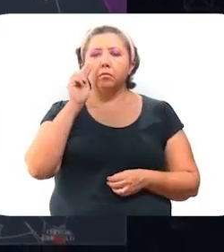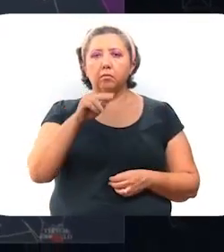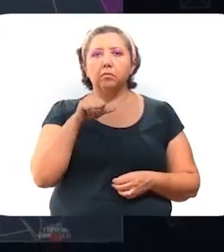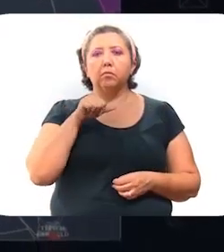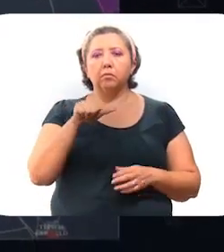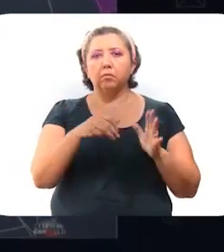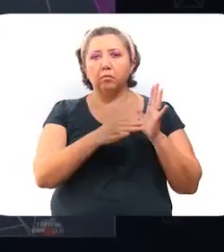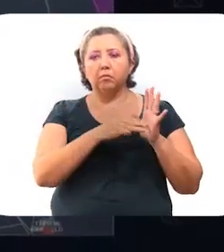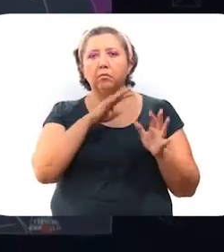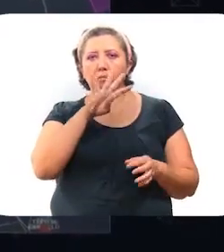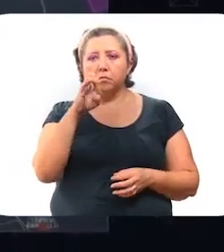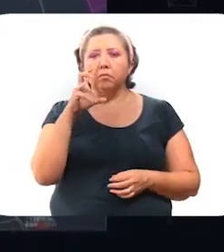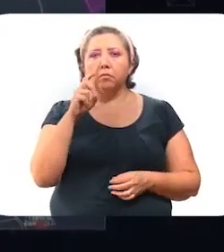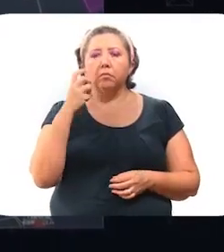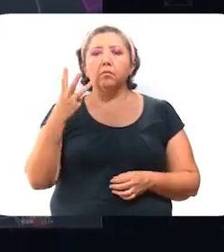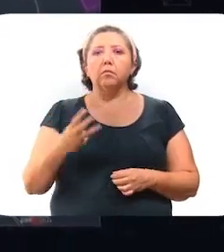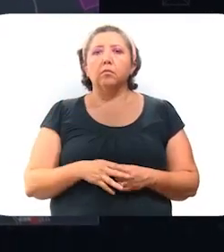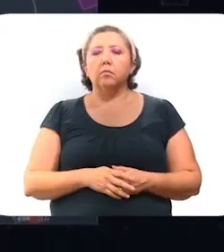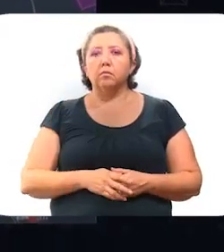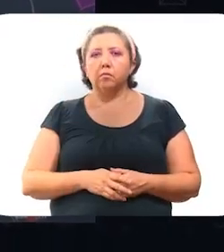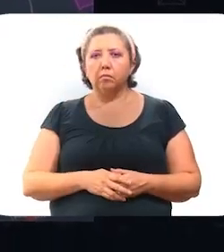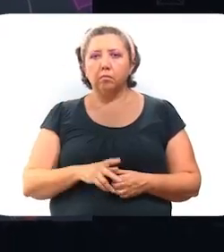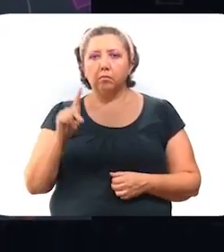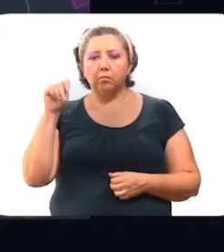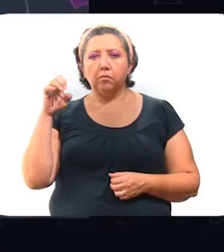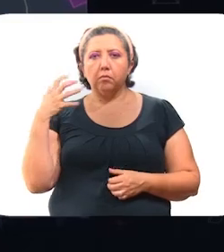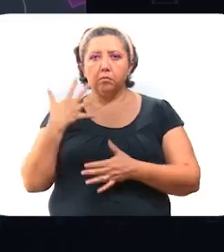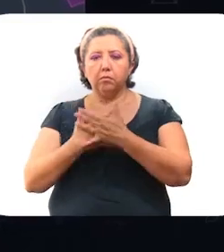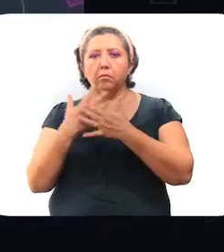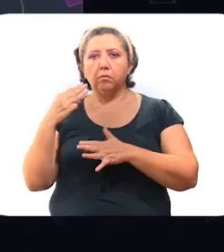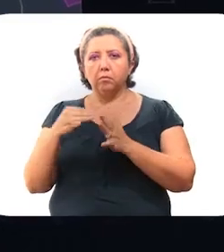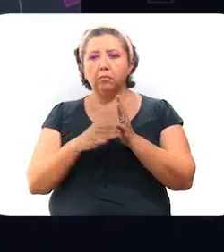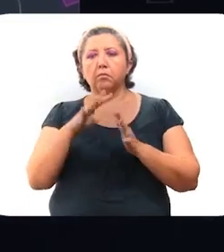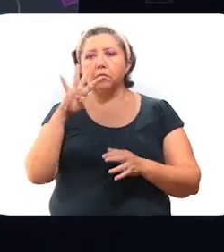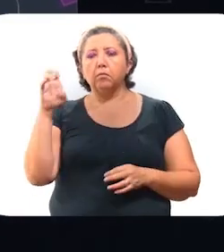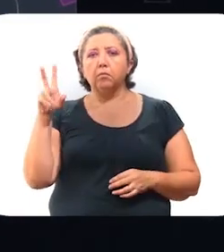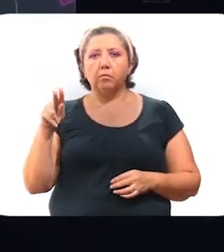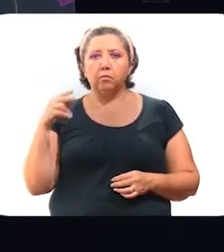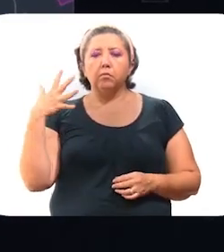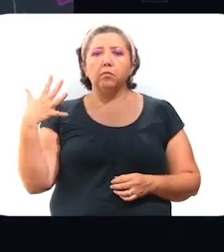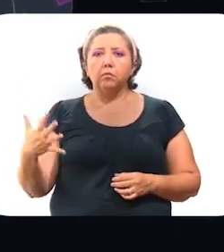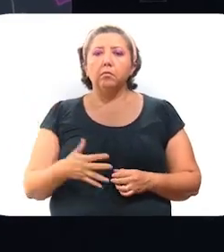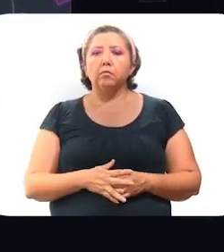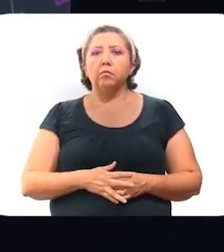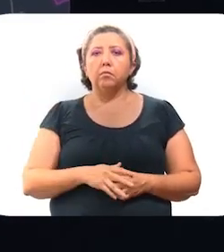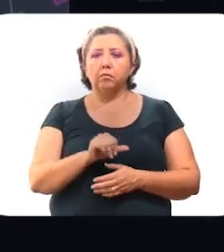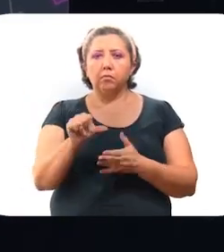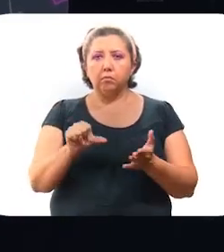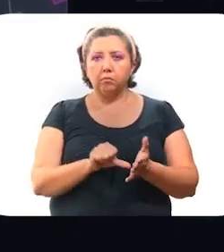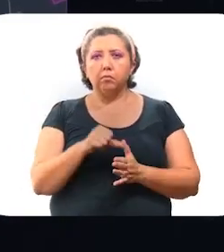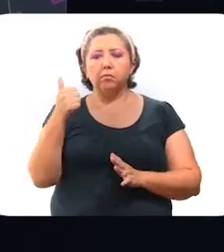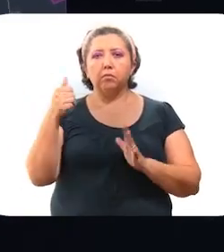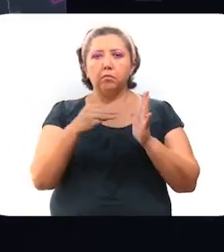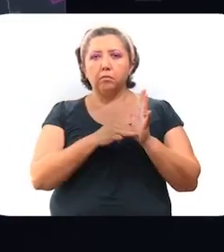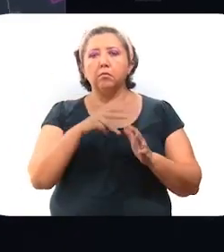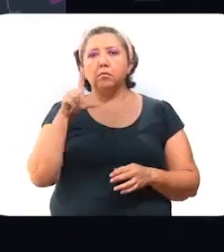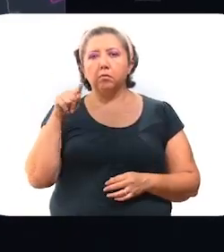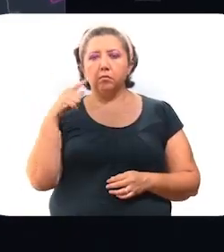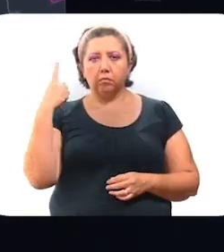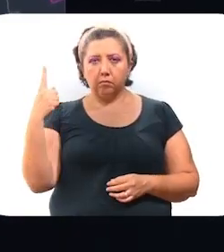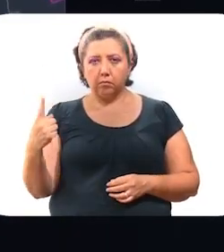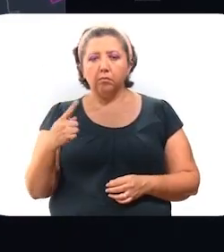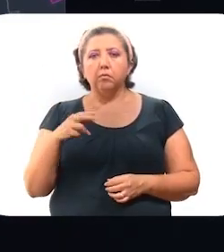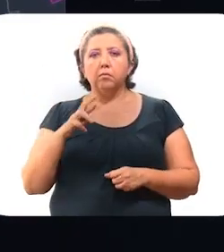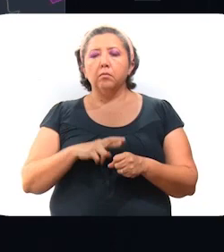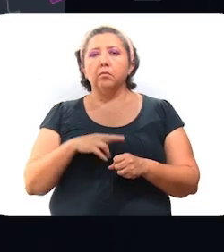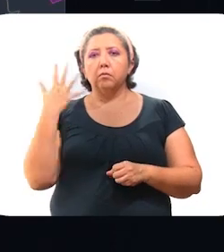norte 16.433, en la zona oriente 15.485, en la zona centro 6.071, en